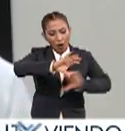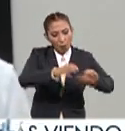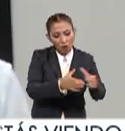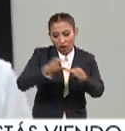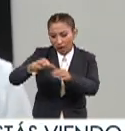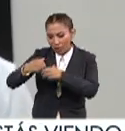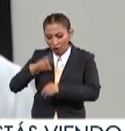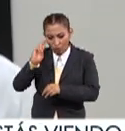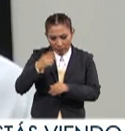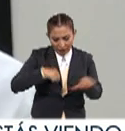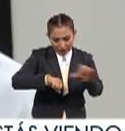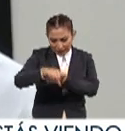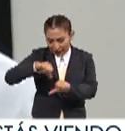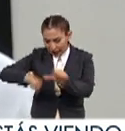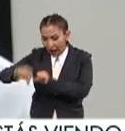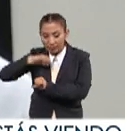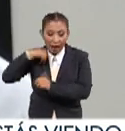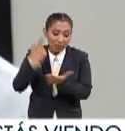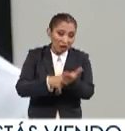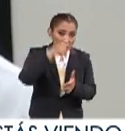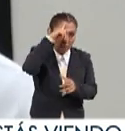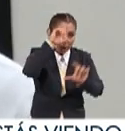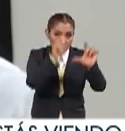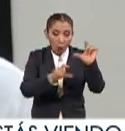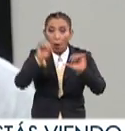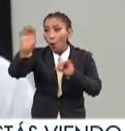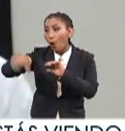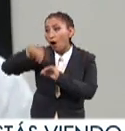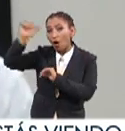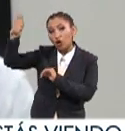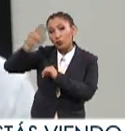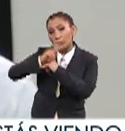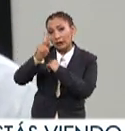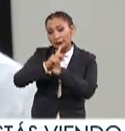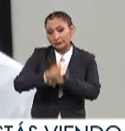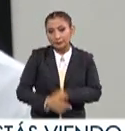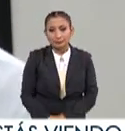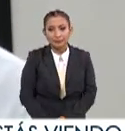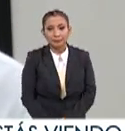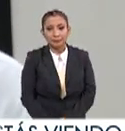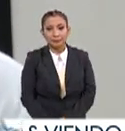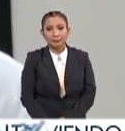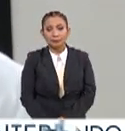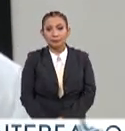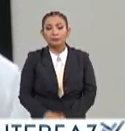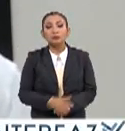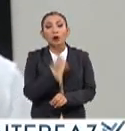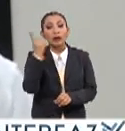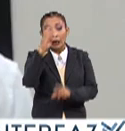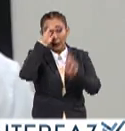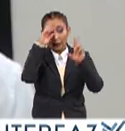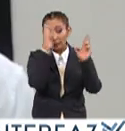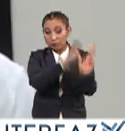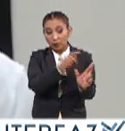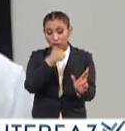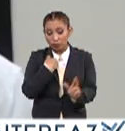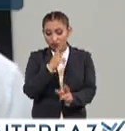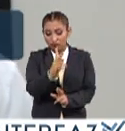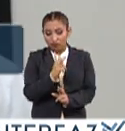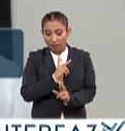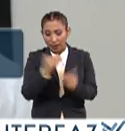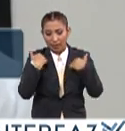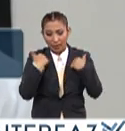comunidades universitarias, ya sea dentro del país o fuera del país también. Pues el respeto al otro,